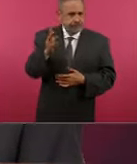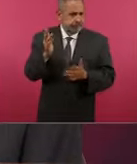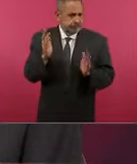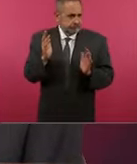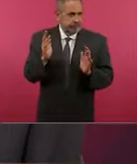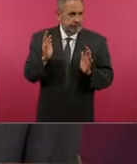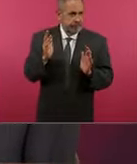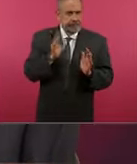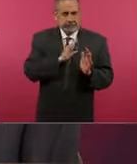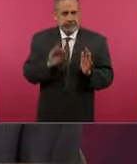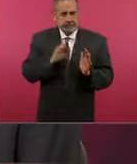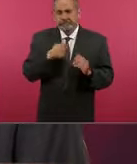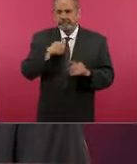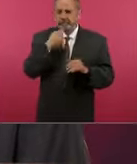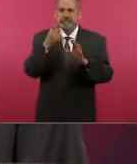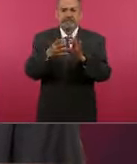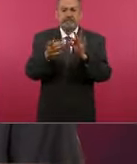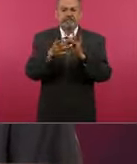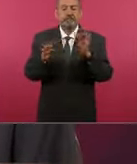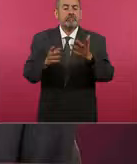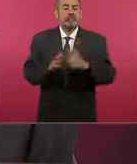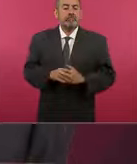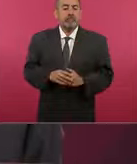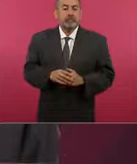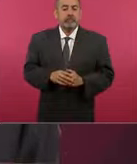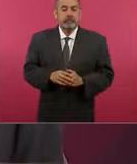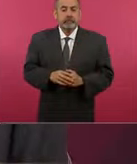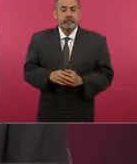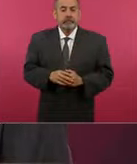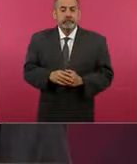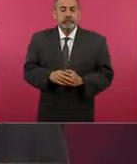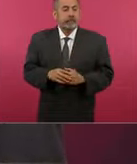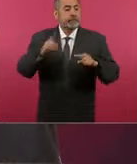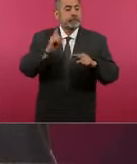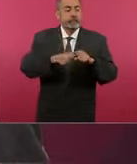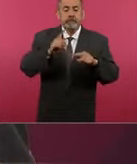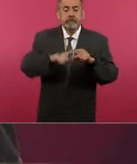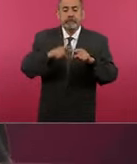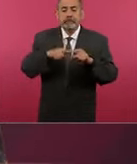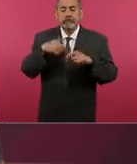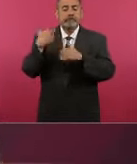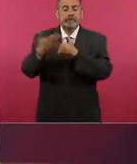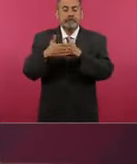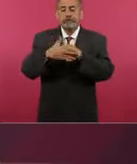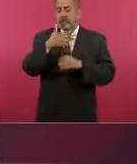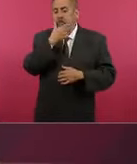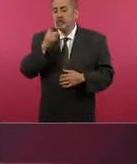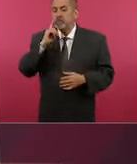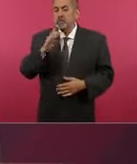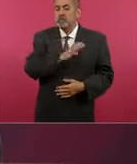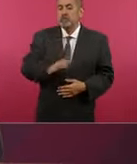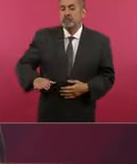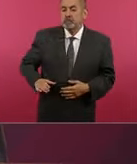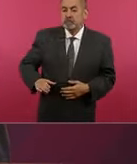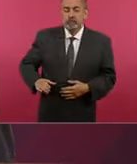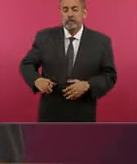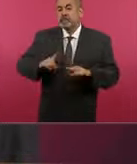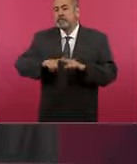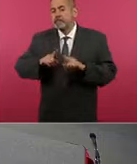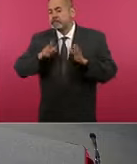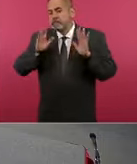Por eso hablo de que no solo hay que ver quién es el candidato o la candidata,